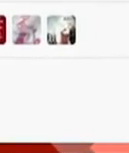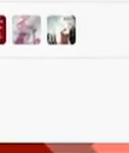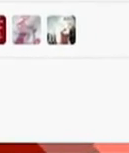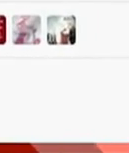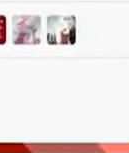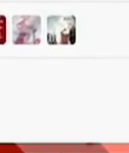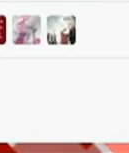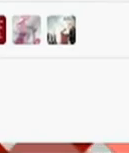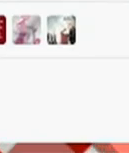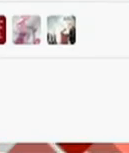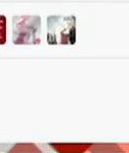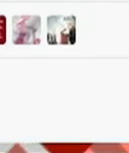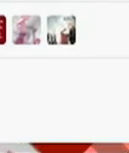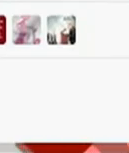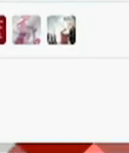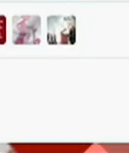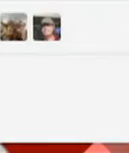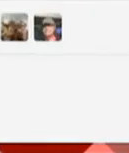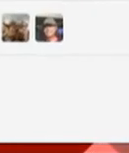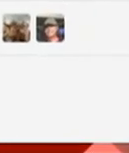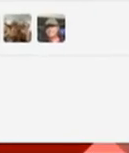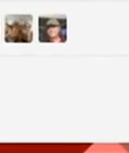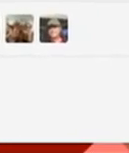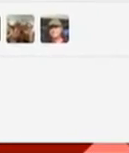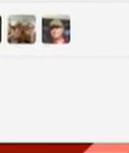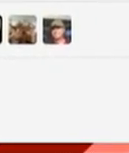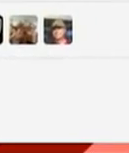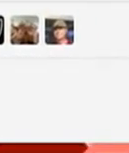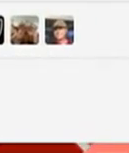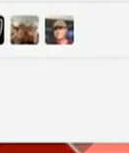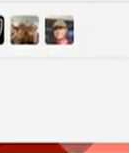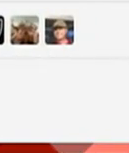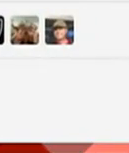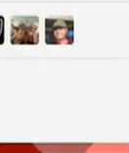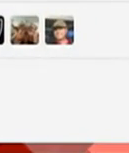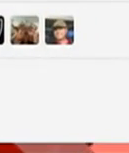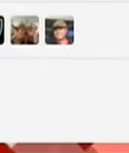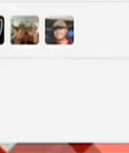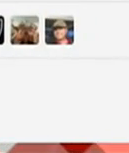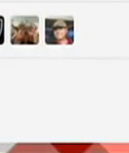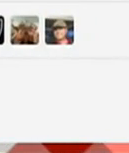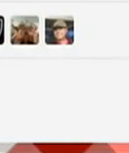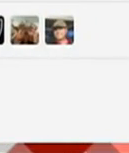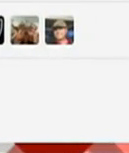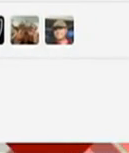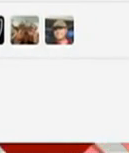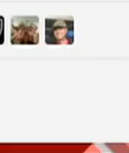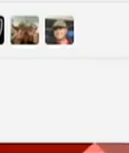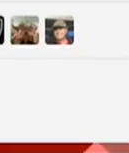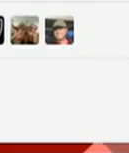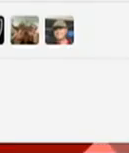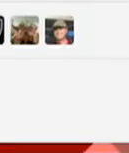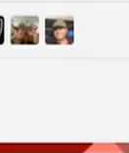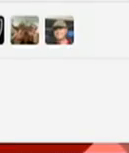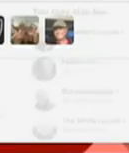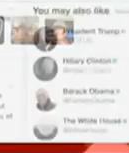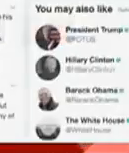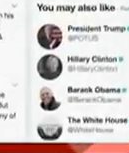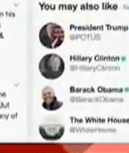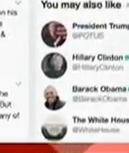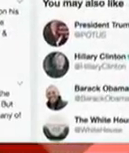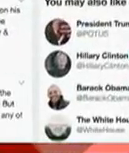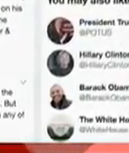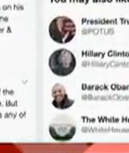Tampoco silenciaría a ese líder, pero ciertamente obstaculizaría la discusión necesaria sobre sus palabras y acciones. Así lo afirmó